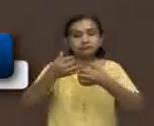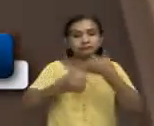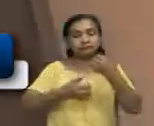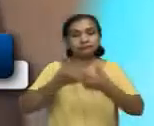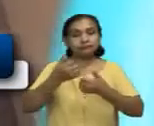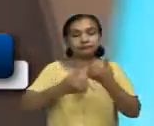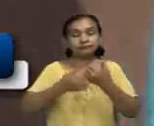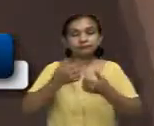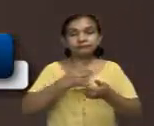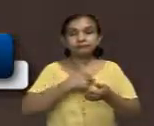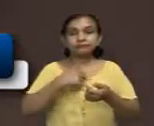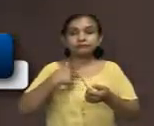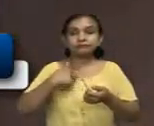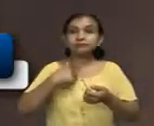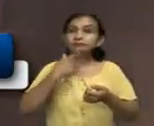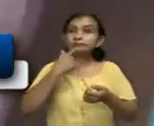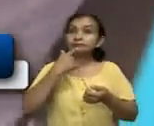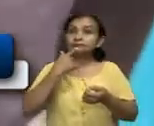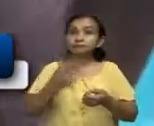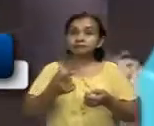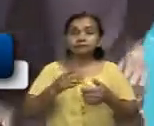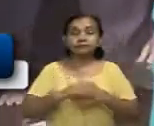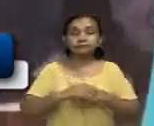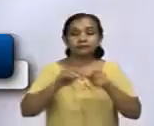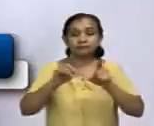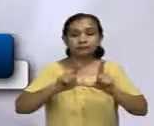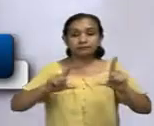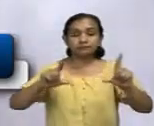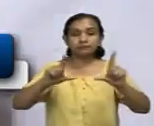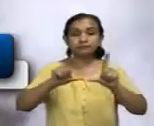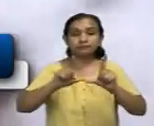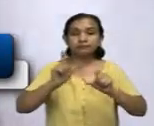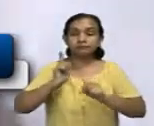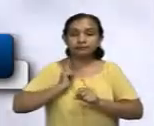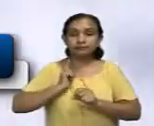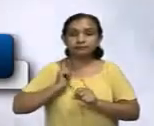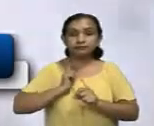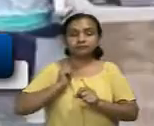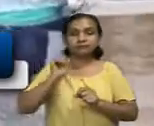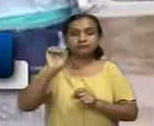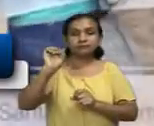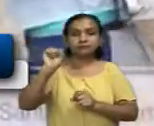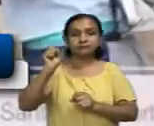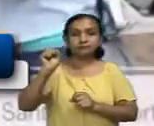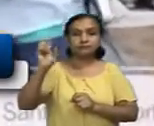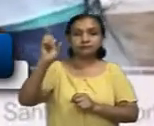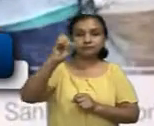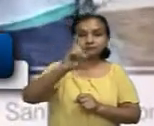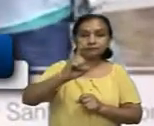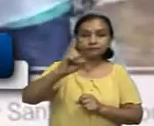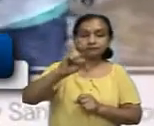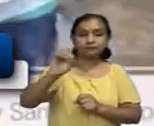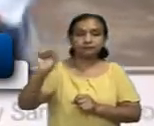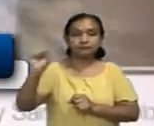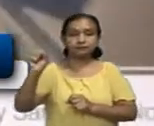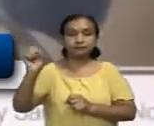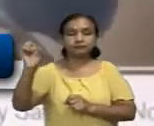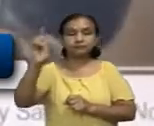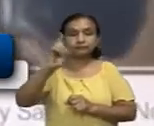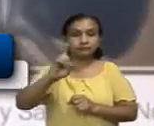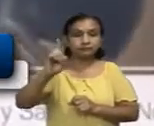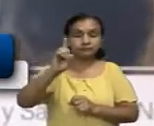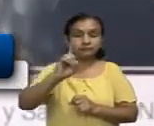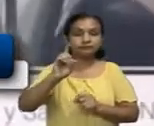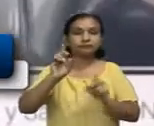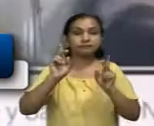nosotros hemos llegado a conclusión de que para esos lugares nosotros llegamos lo que es fines de semana. Donde están yendo los fines de semana. Donde se encuentran